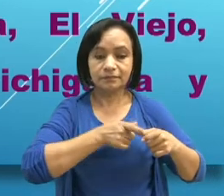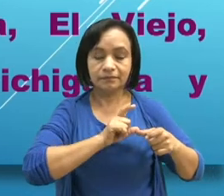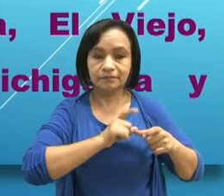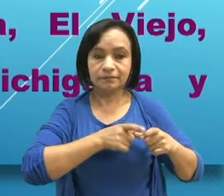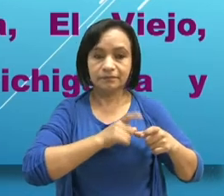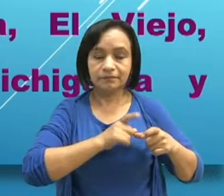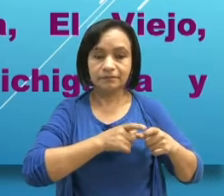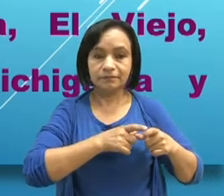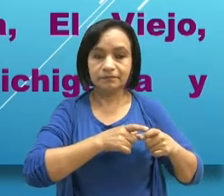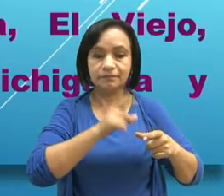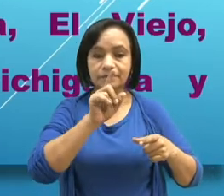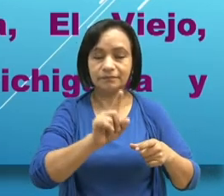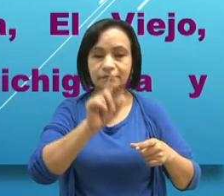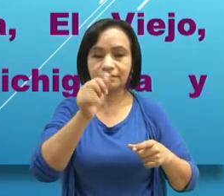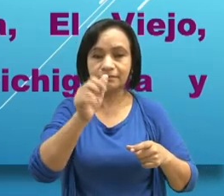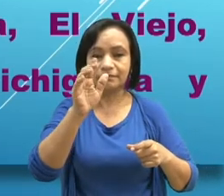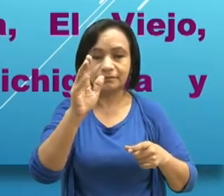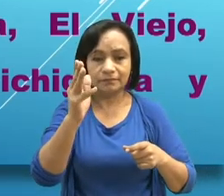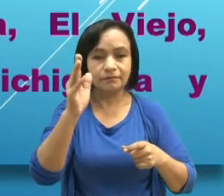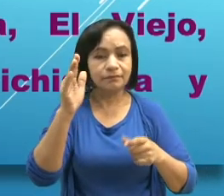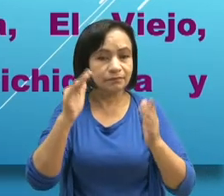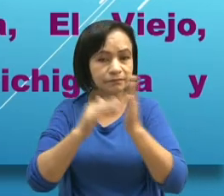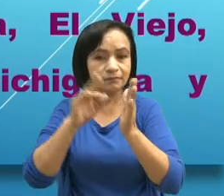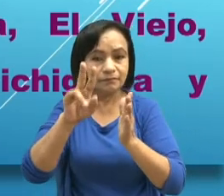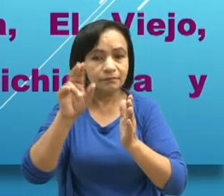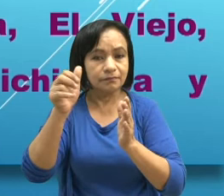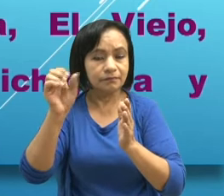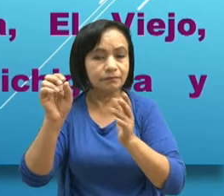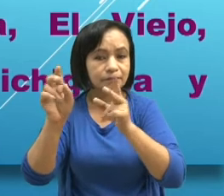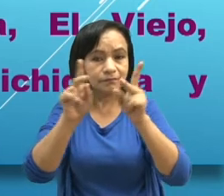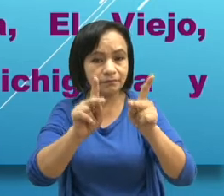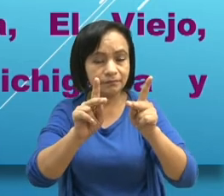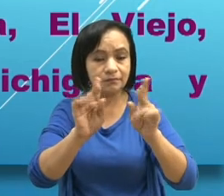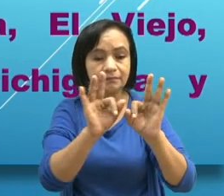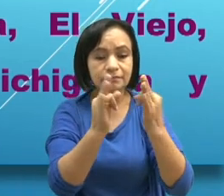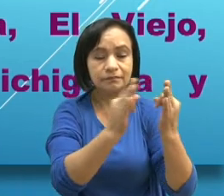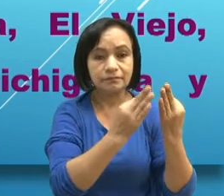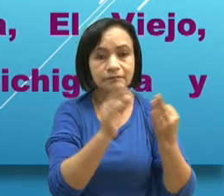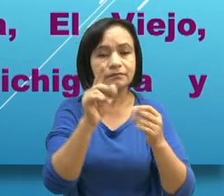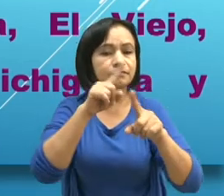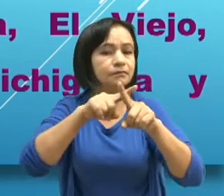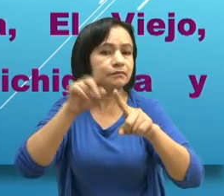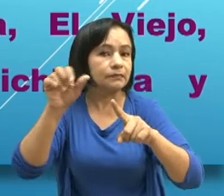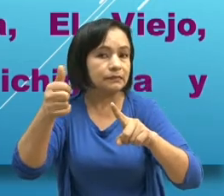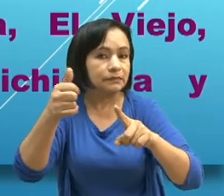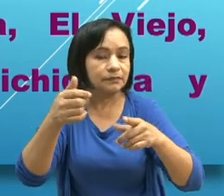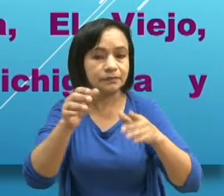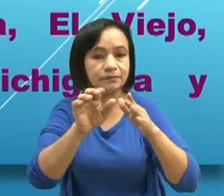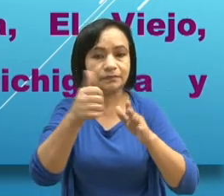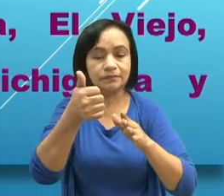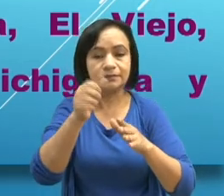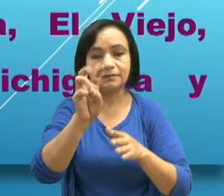a 160.200 familias a nivel nacional. Si eso lo multiplicas por 6, ¿verdad? Podríamos ahí estar hablando de 6 por